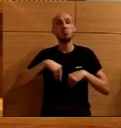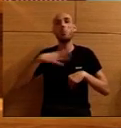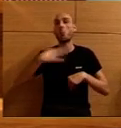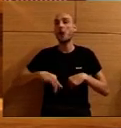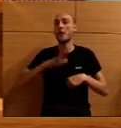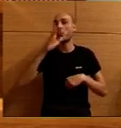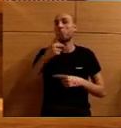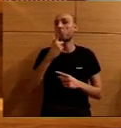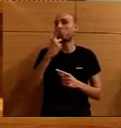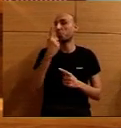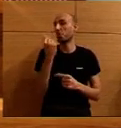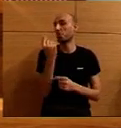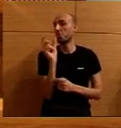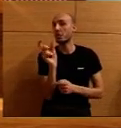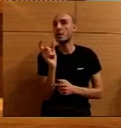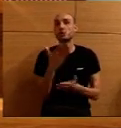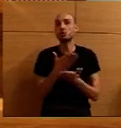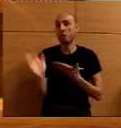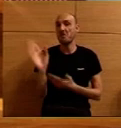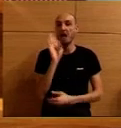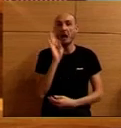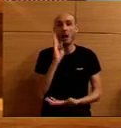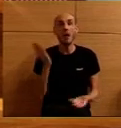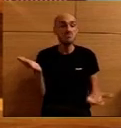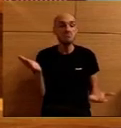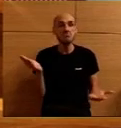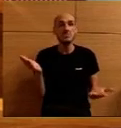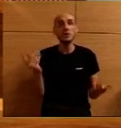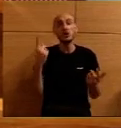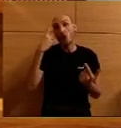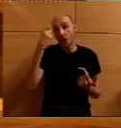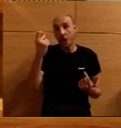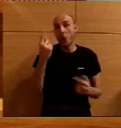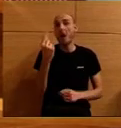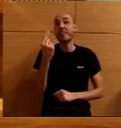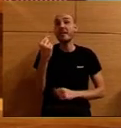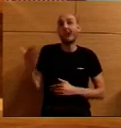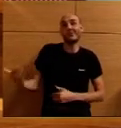por los números que se maneja, y creo que es preferible que el dinero esté repartido